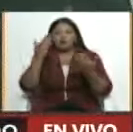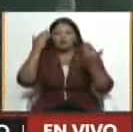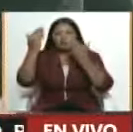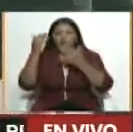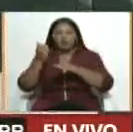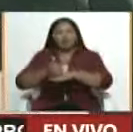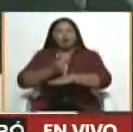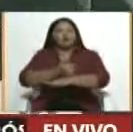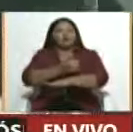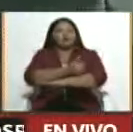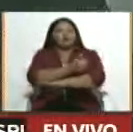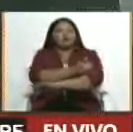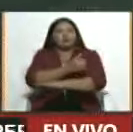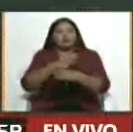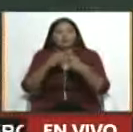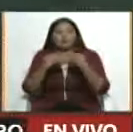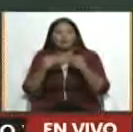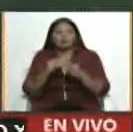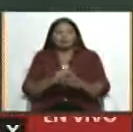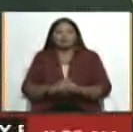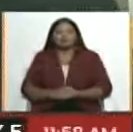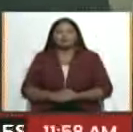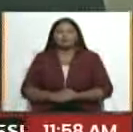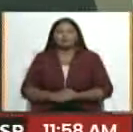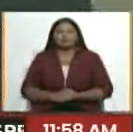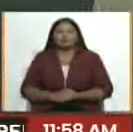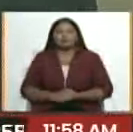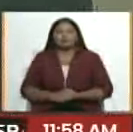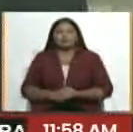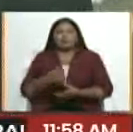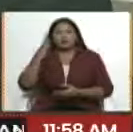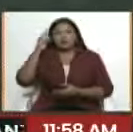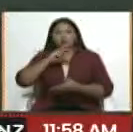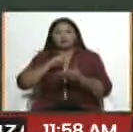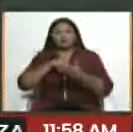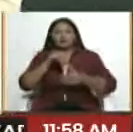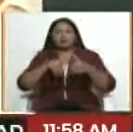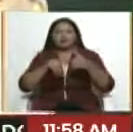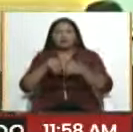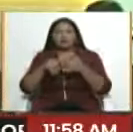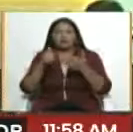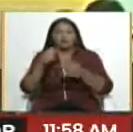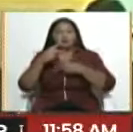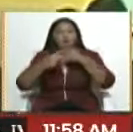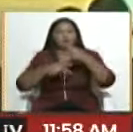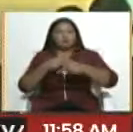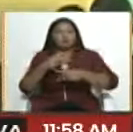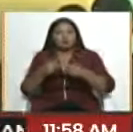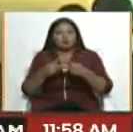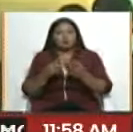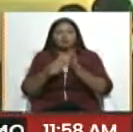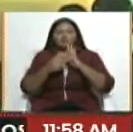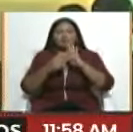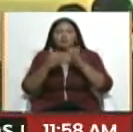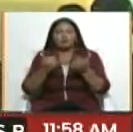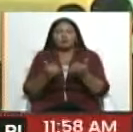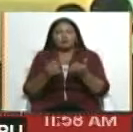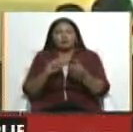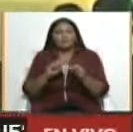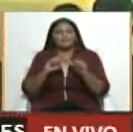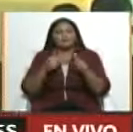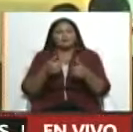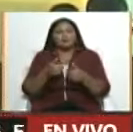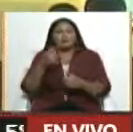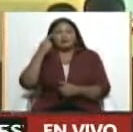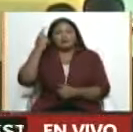a las autoridades, a los rectores principales y suplentes del Consejo Nacional Electoral. Este proceso de postulaciones se comenzó el